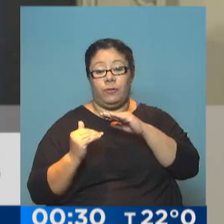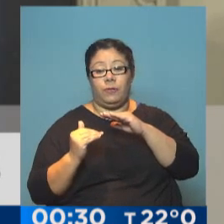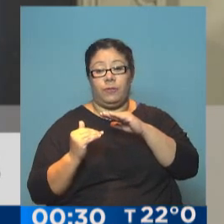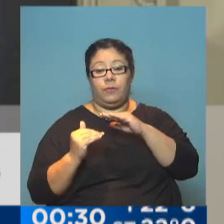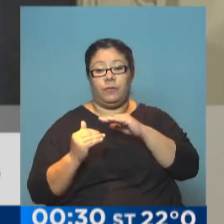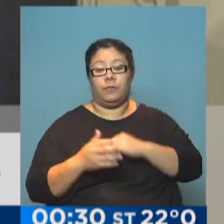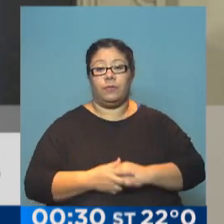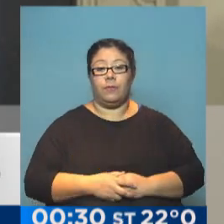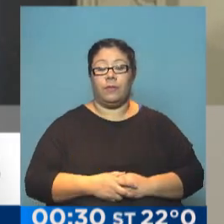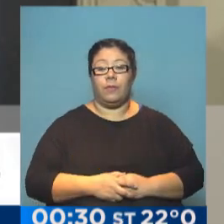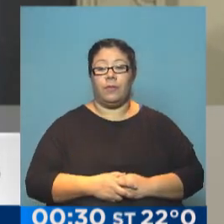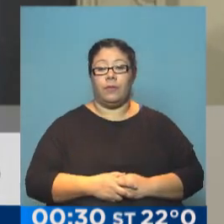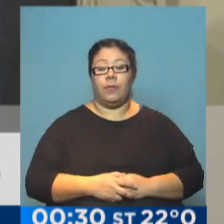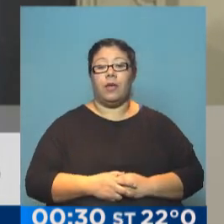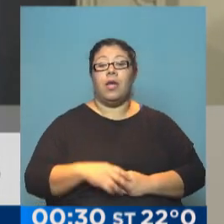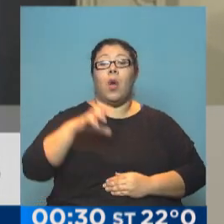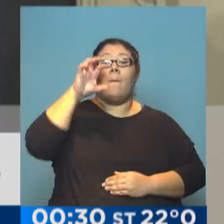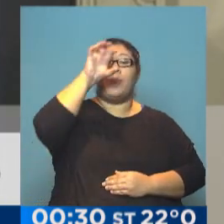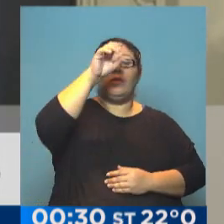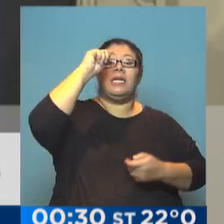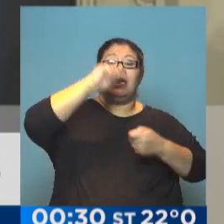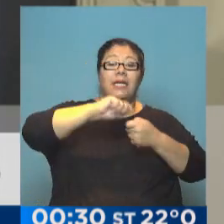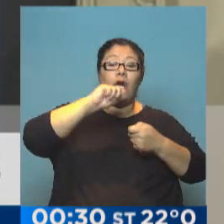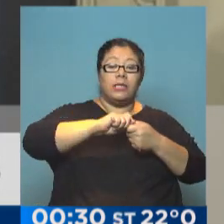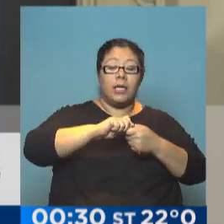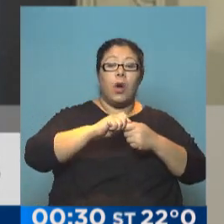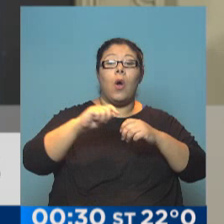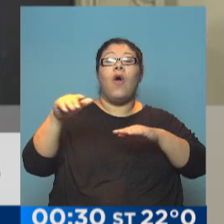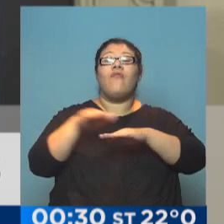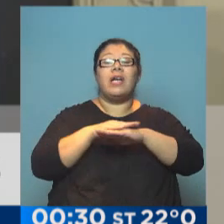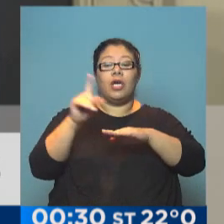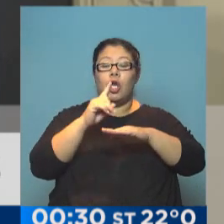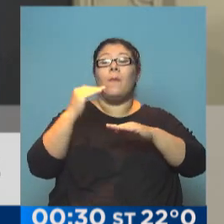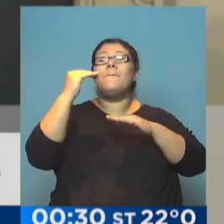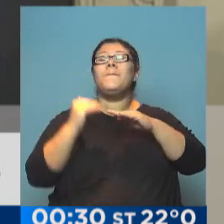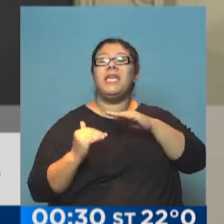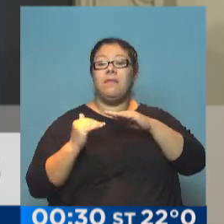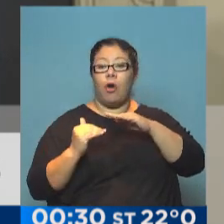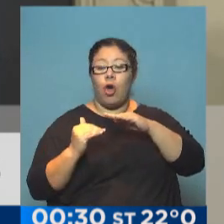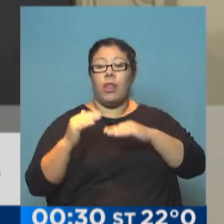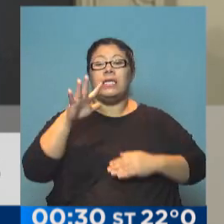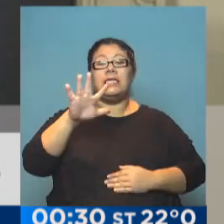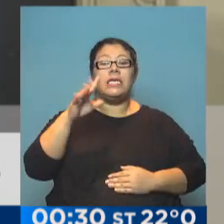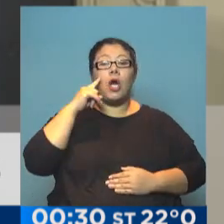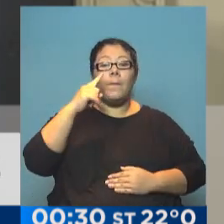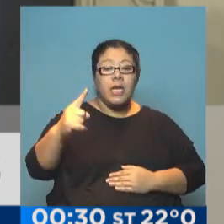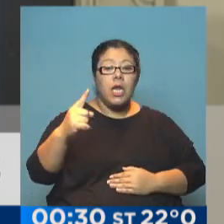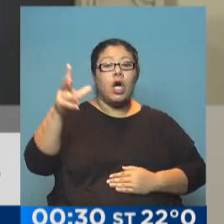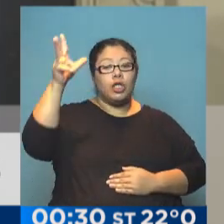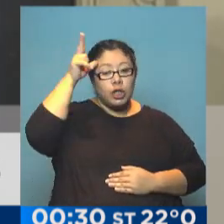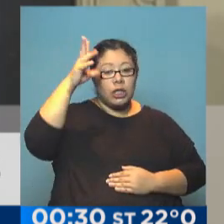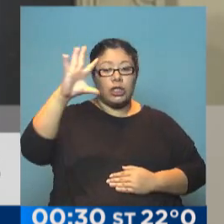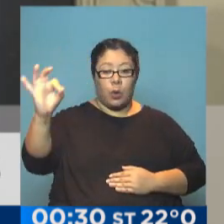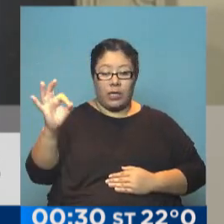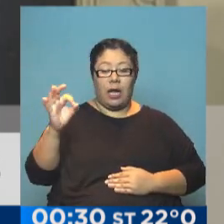Y una provincia, Santiago del Estero, que fija un mínimo, no básico, un mínimo, de 5.850. Estas